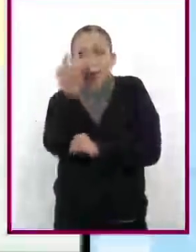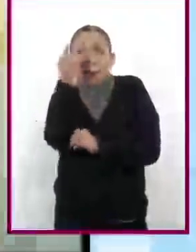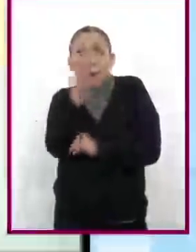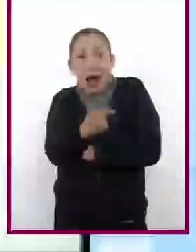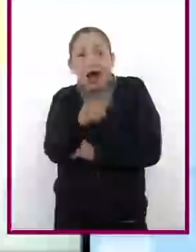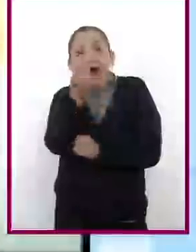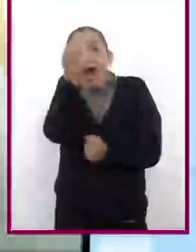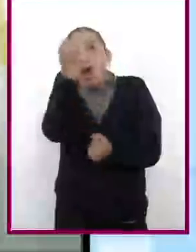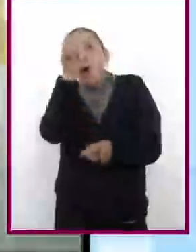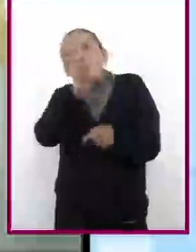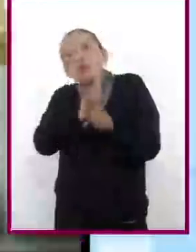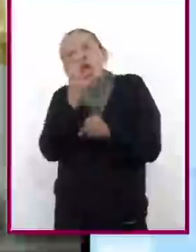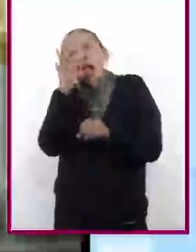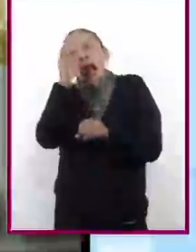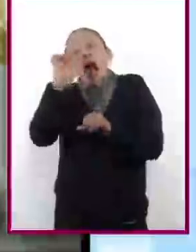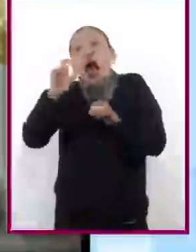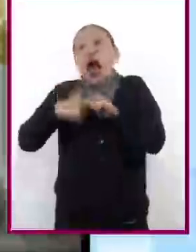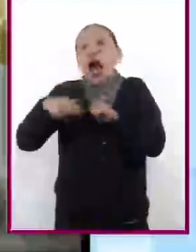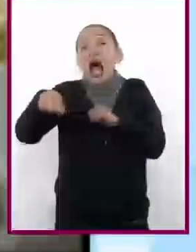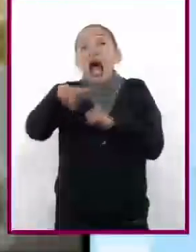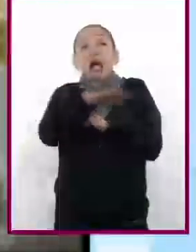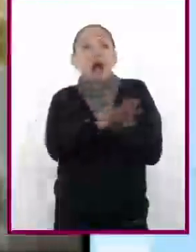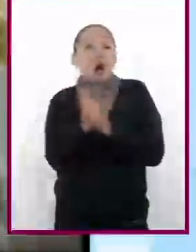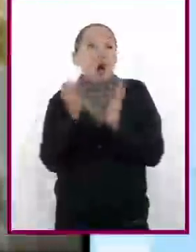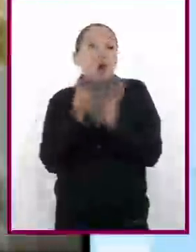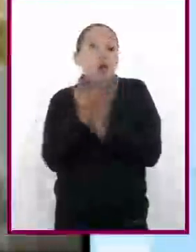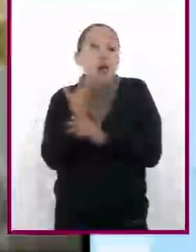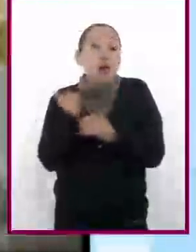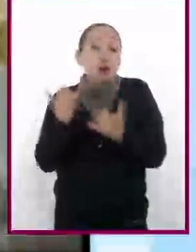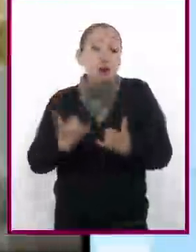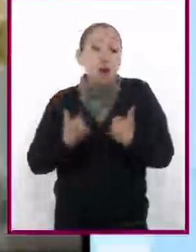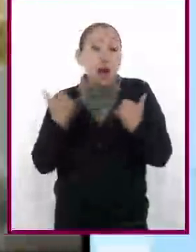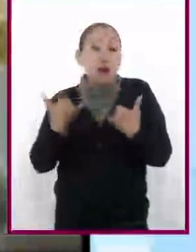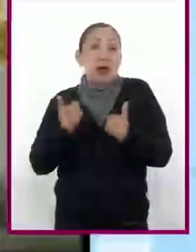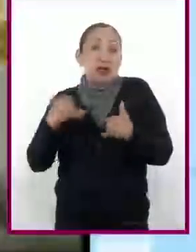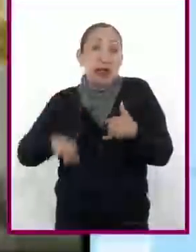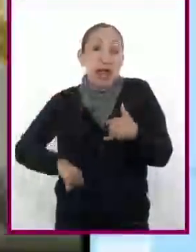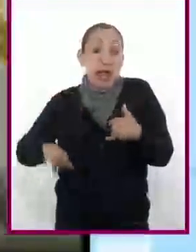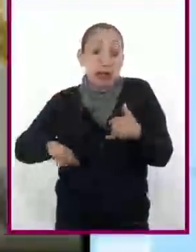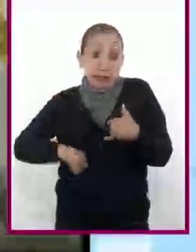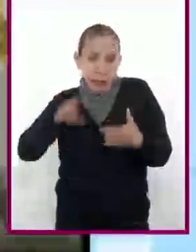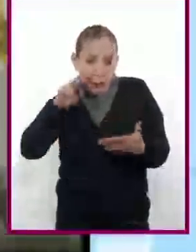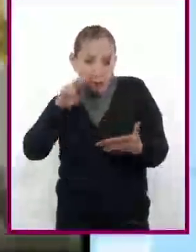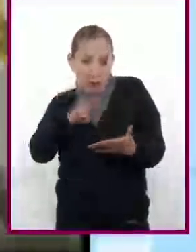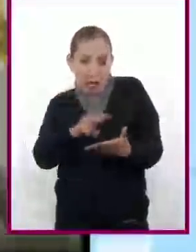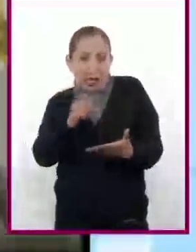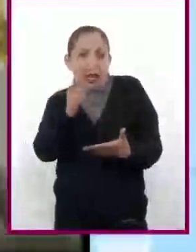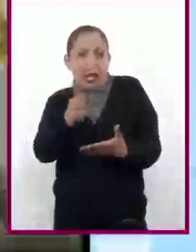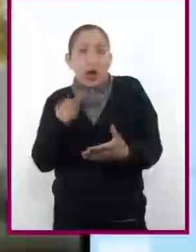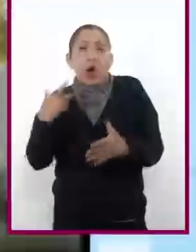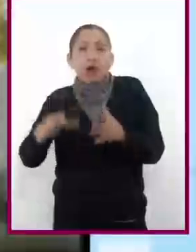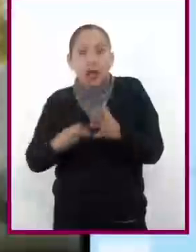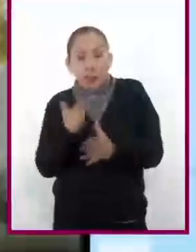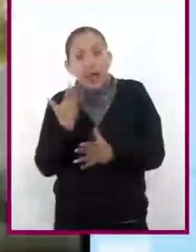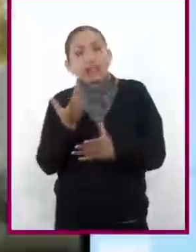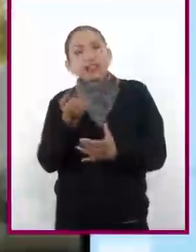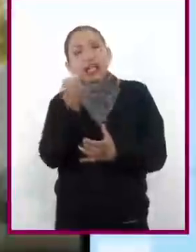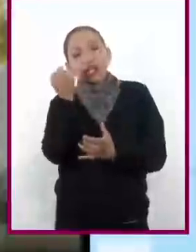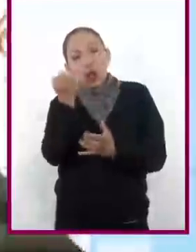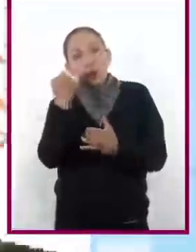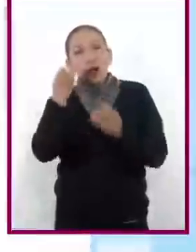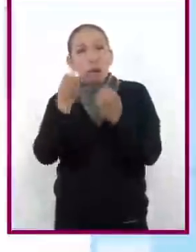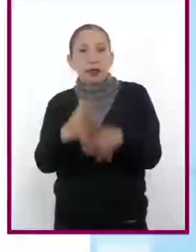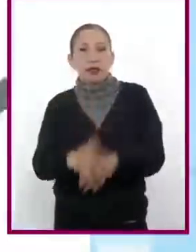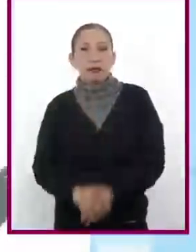que algún día alguien de la nueva generación se interese en que se restablezca la idioma y no